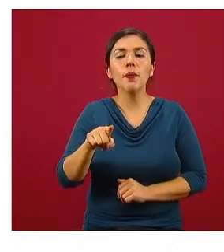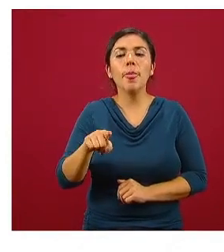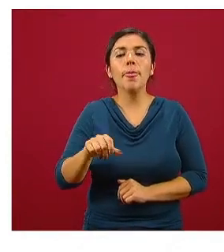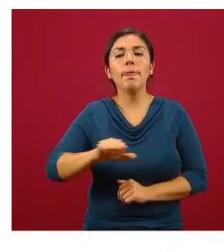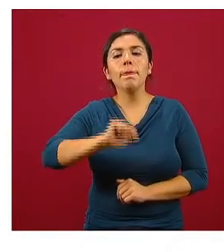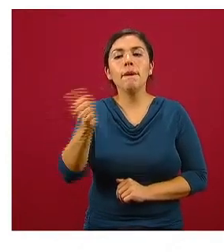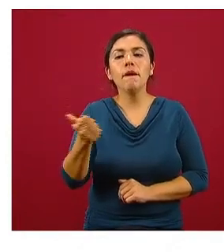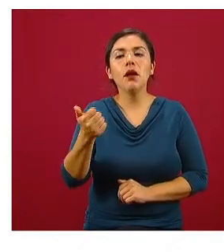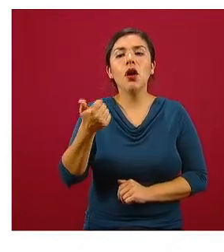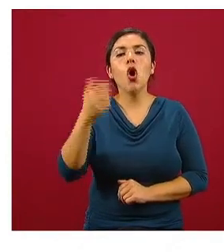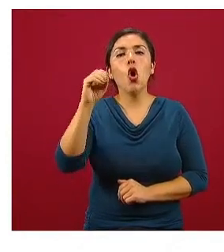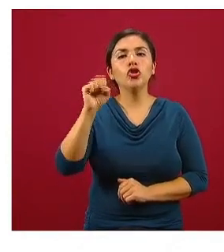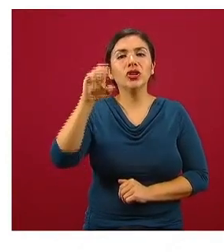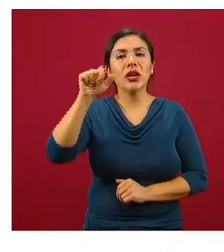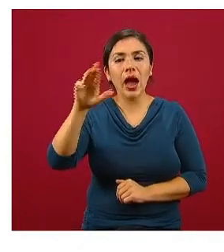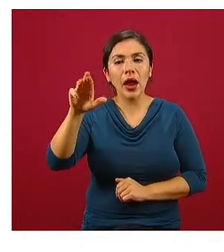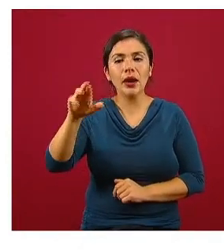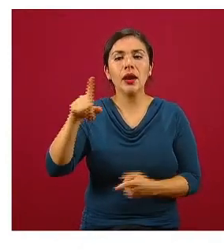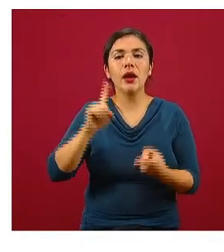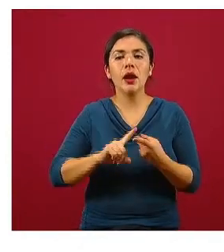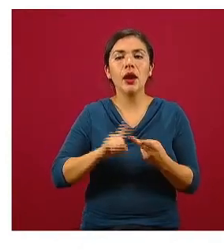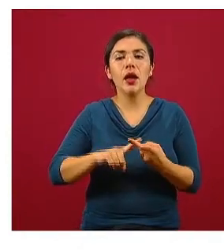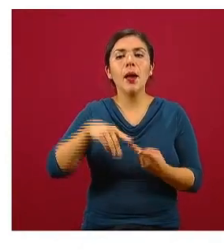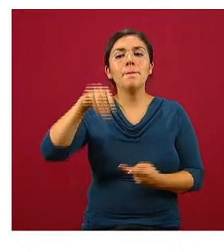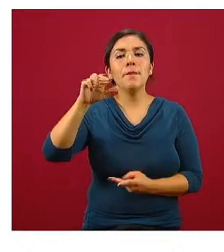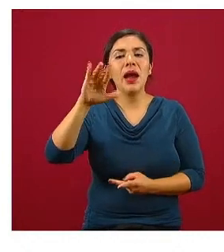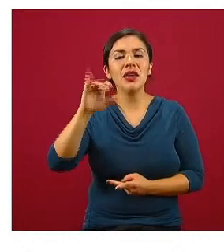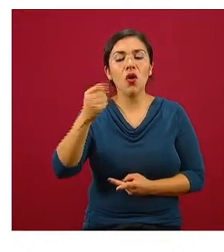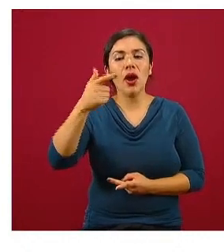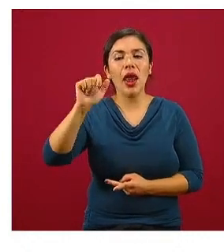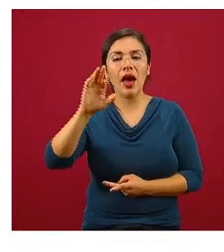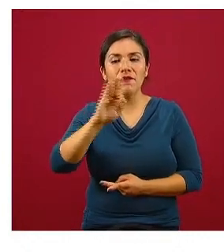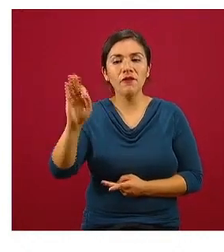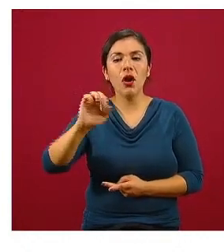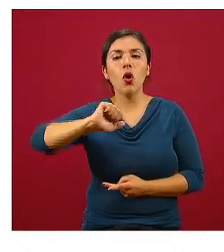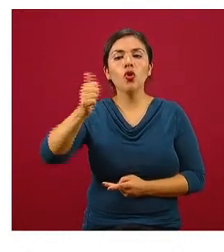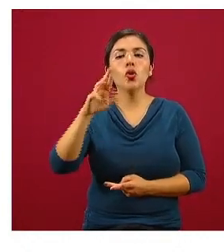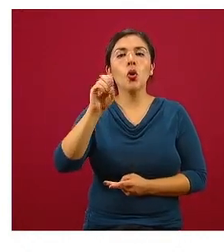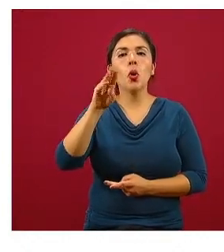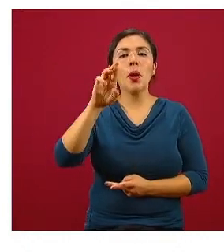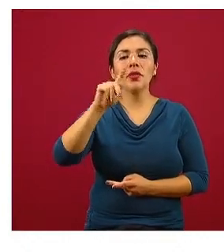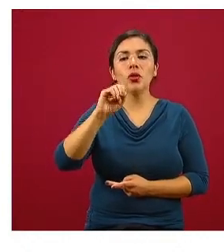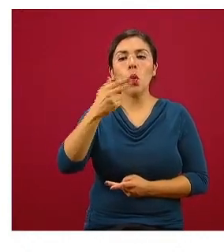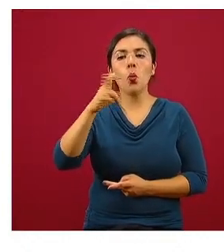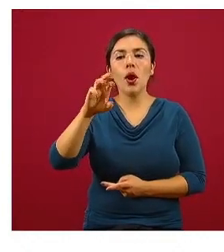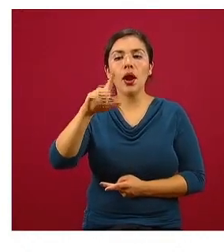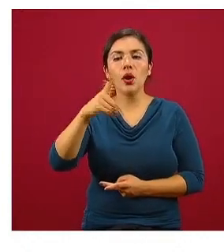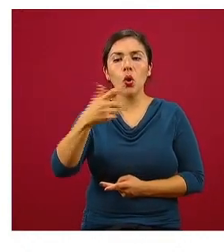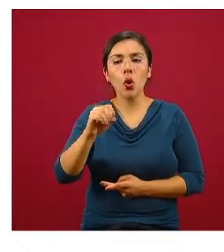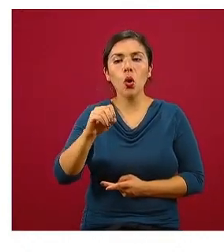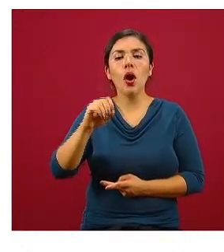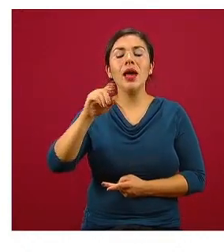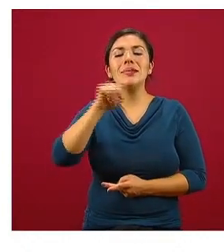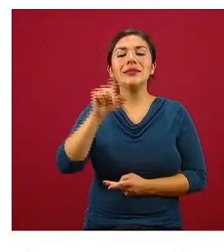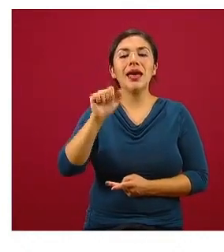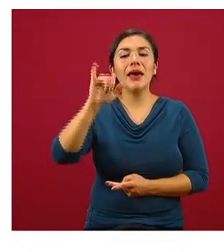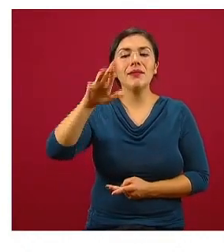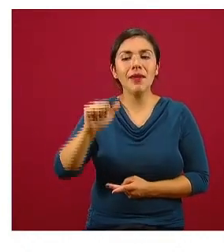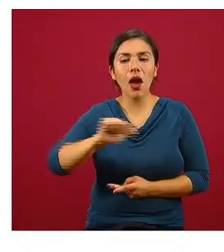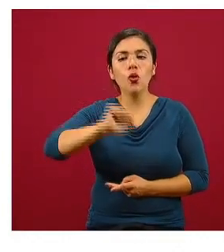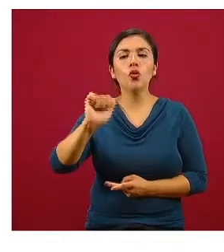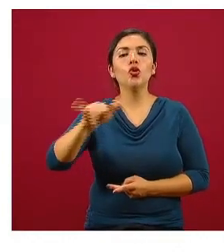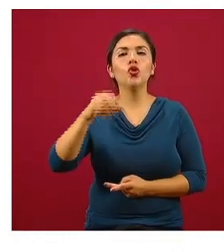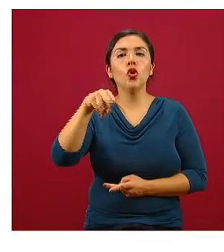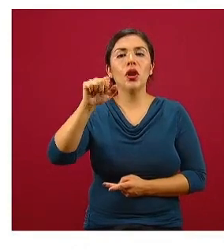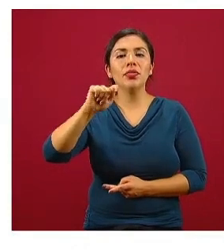González Vázquez Oscar Miguel, Graf Guerrero Mario, Huergo Villalobos Roberto, Lagunas Ledesma Zaira, Lemus Cuevas